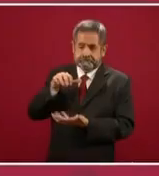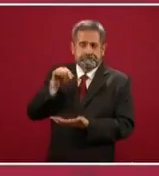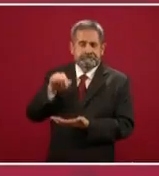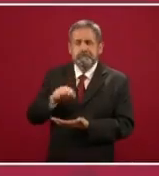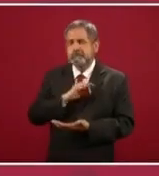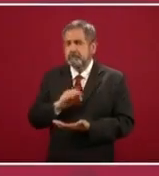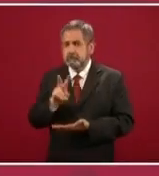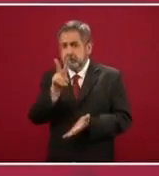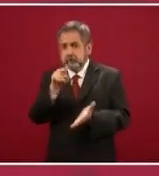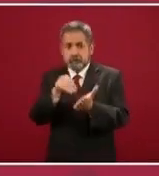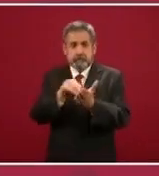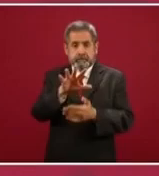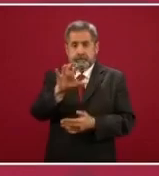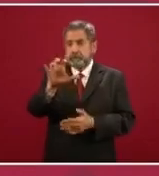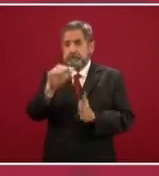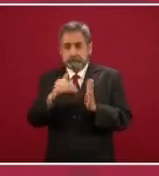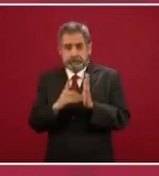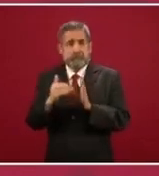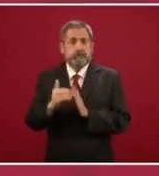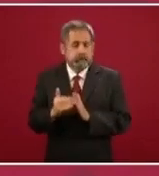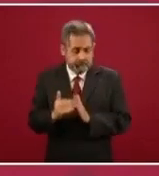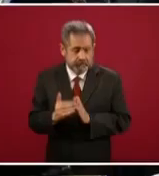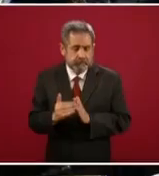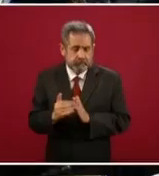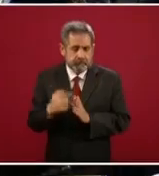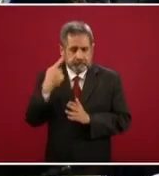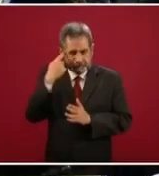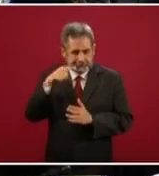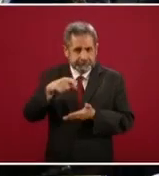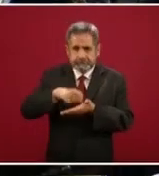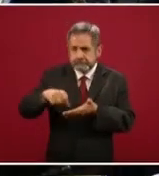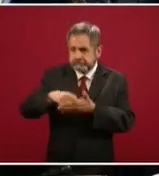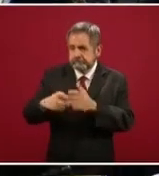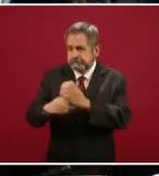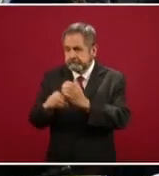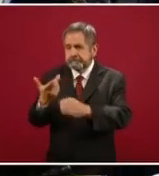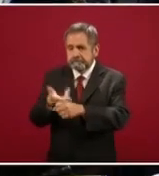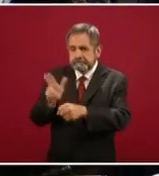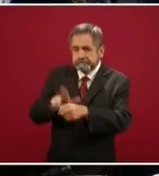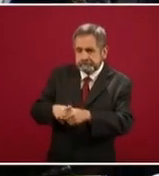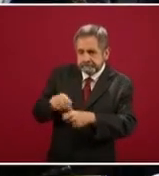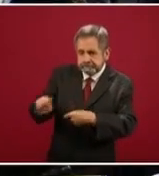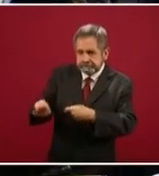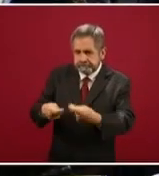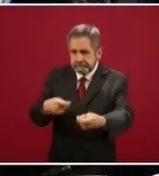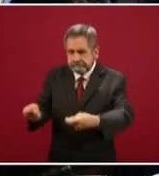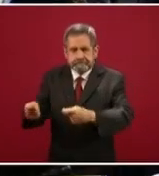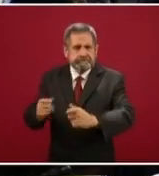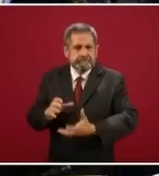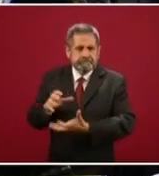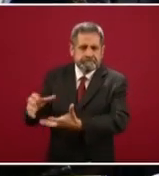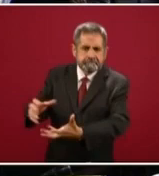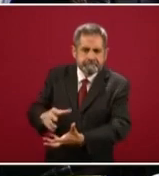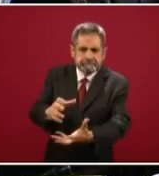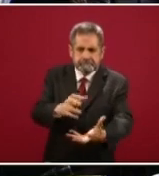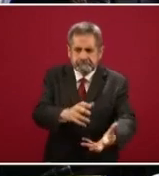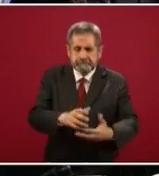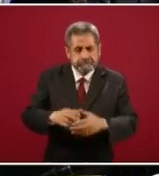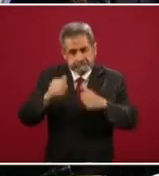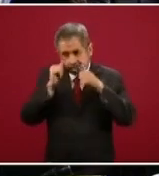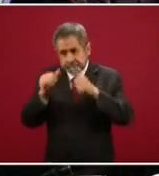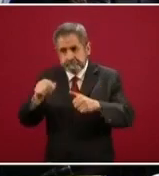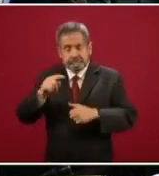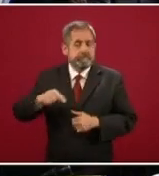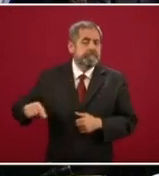alrededor de 2.500 millones, para equipos, ¿sí?, y para